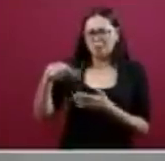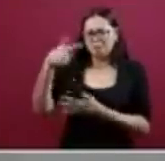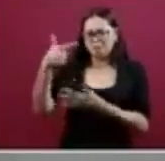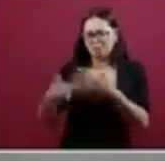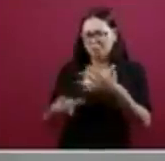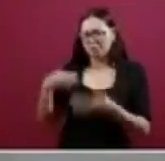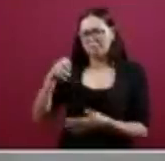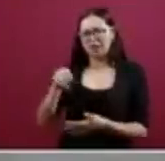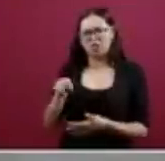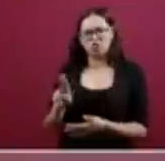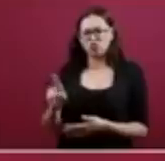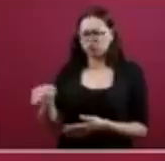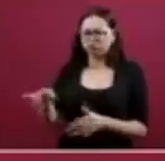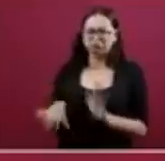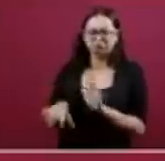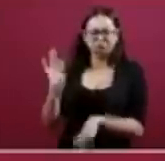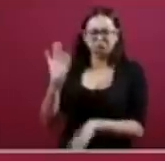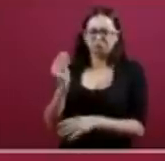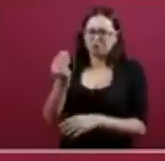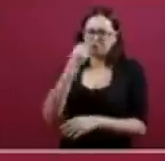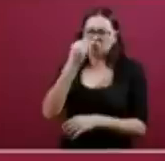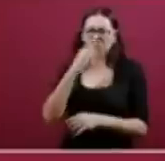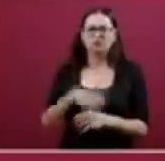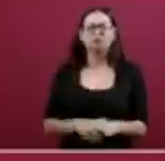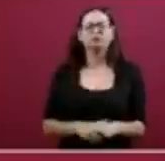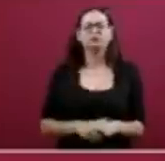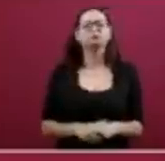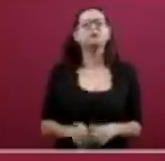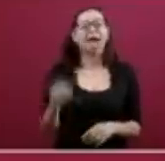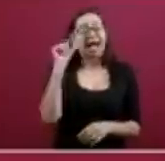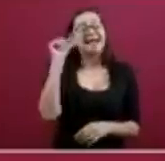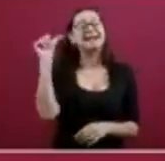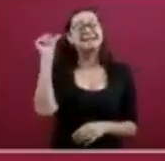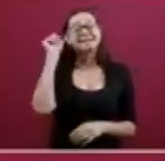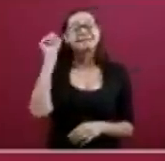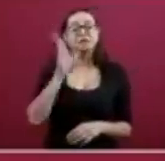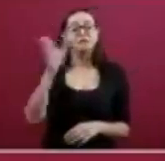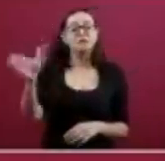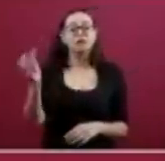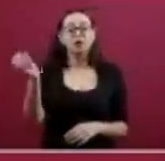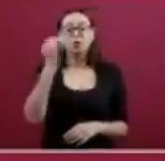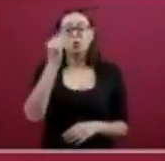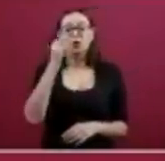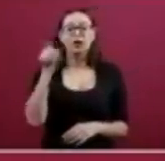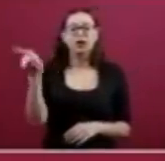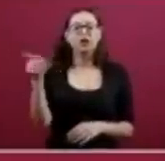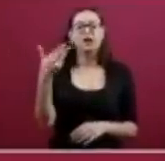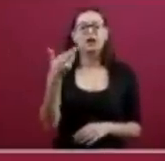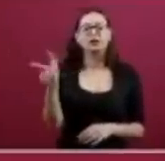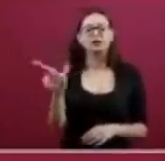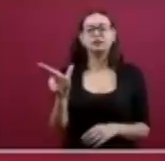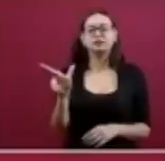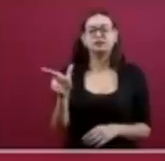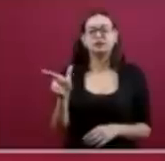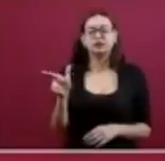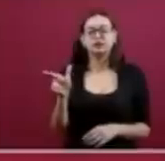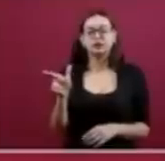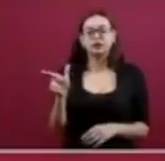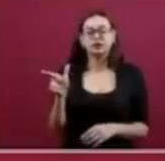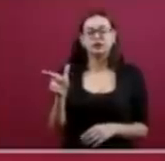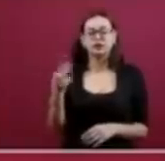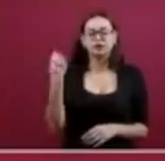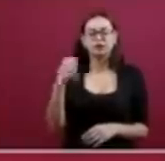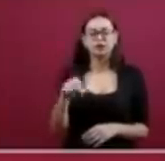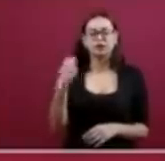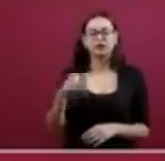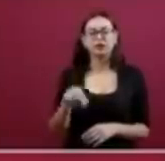fondas. Ayer fuimos a comer a un restaurante que se